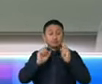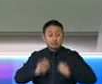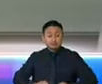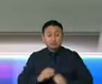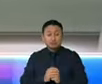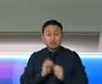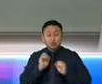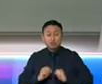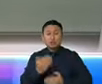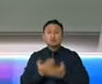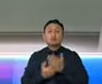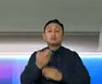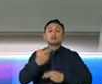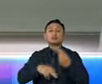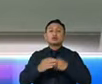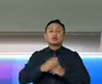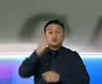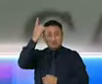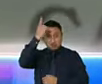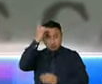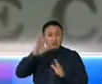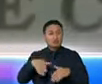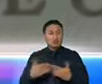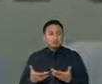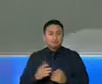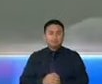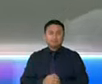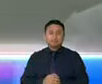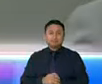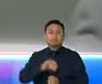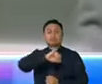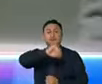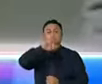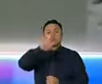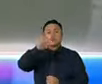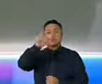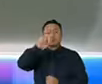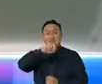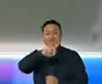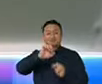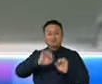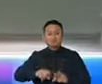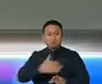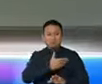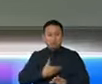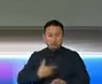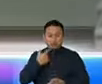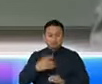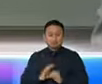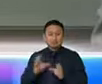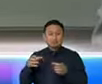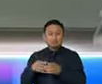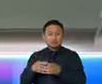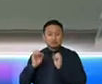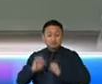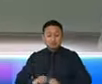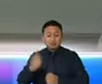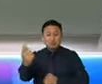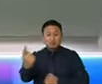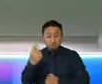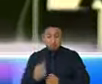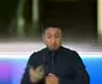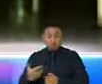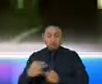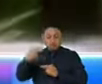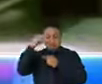en términos de manejo de la deuda hacia afuera. Juan Sebastián Roldán, secretario de la Presidencia, espera que la delegación retorne con resultados